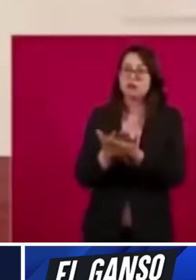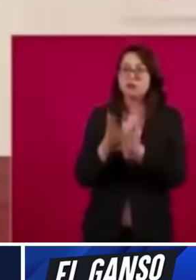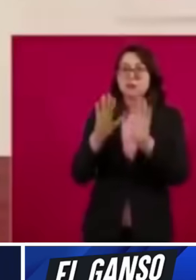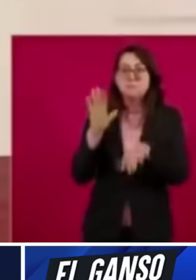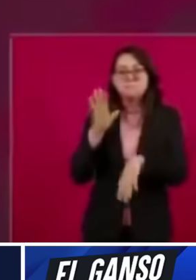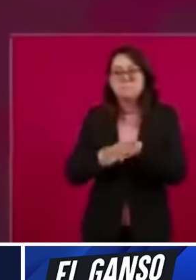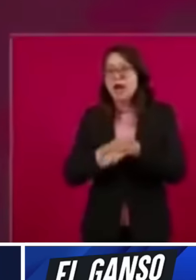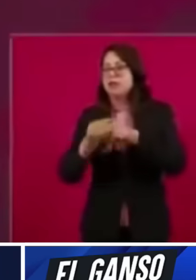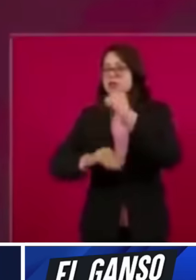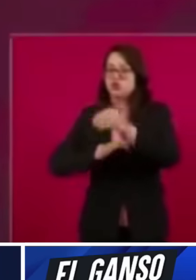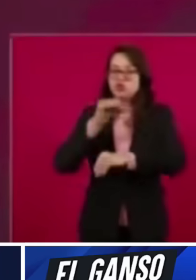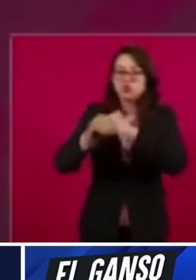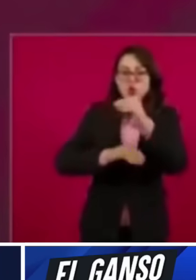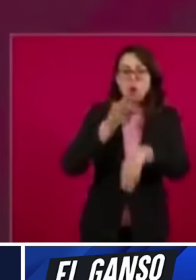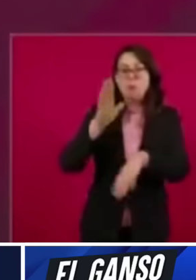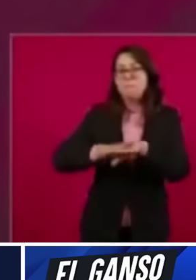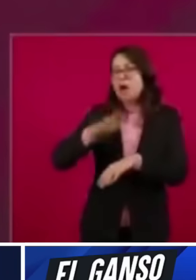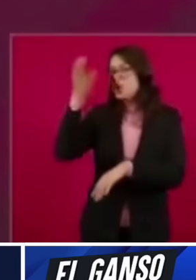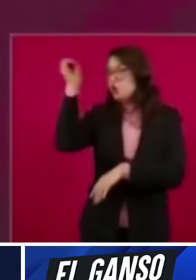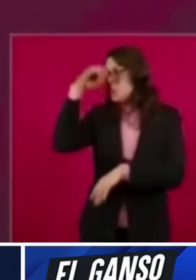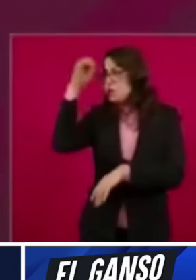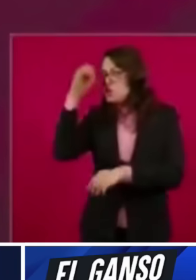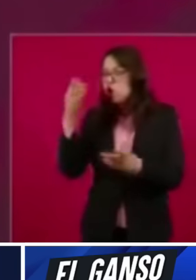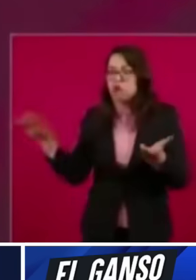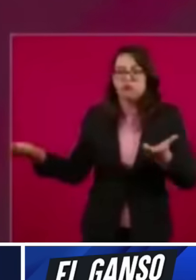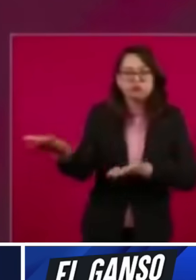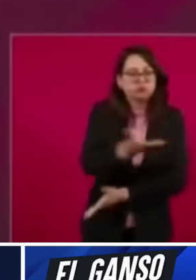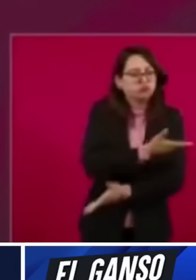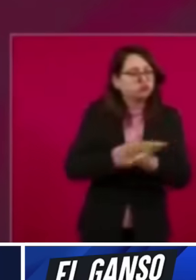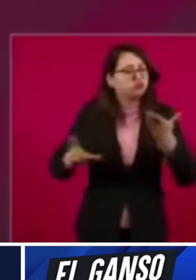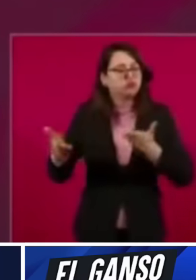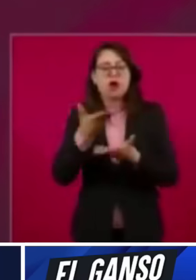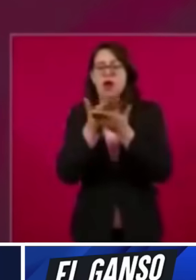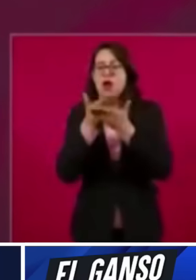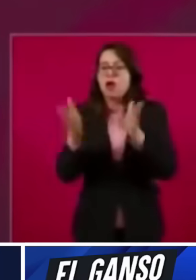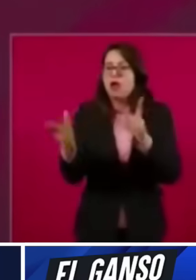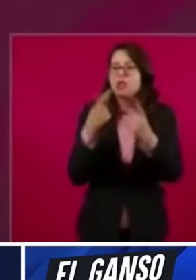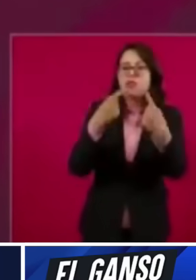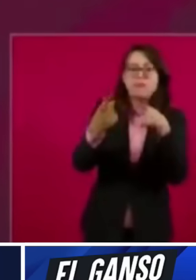hay. Qué bueno que se abra el debate sobre esto